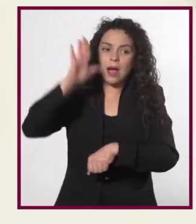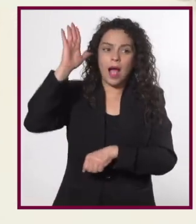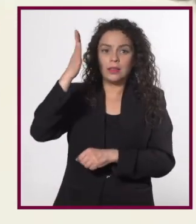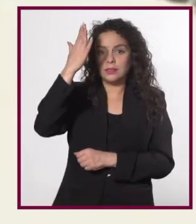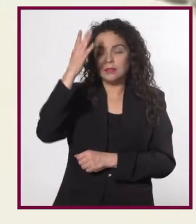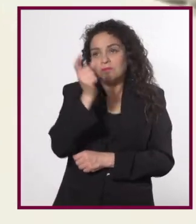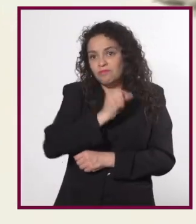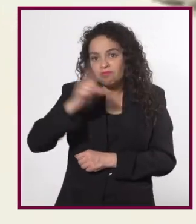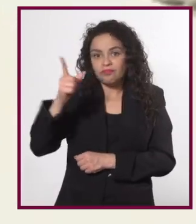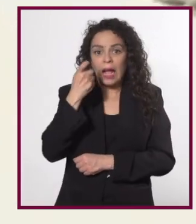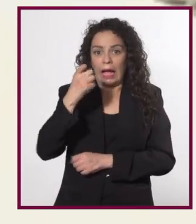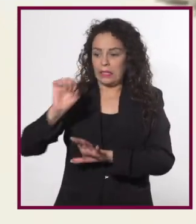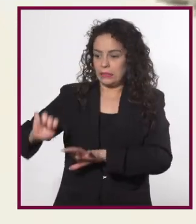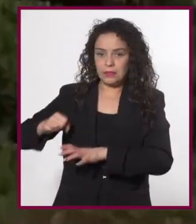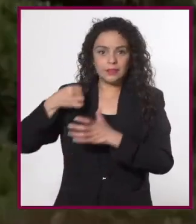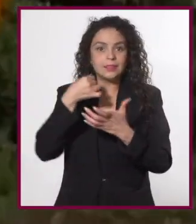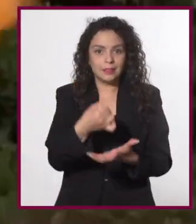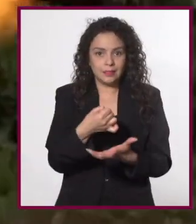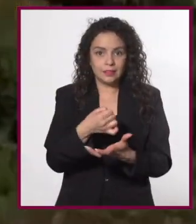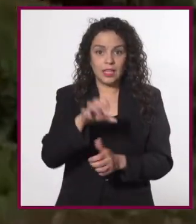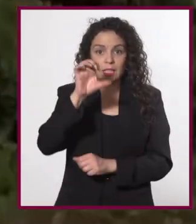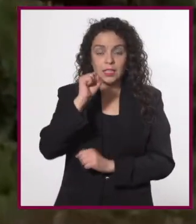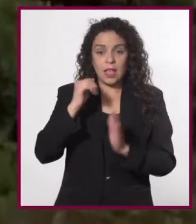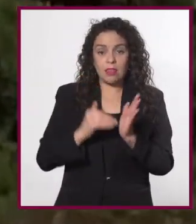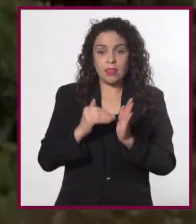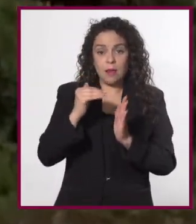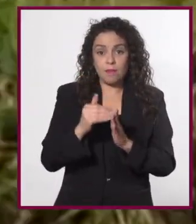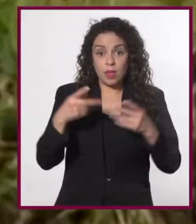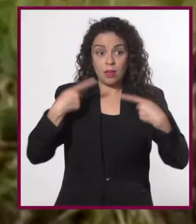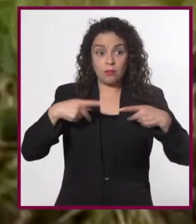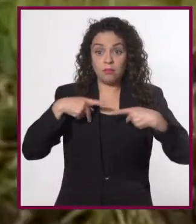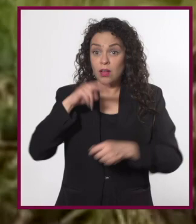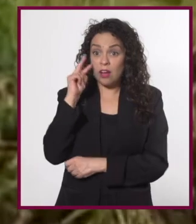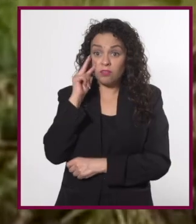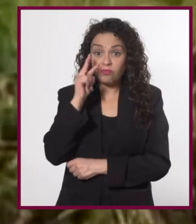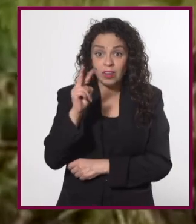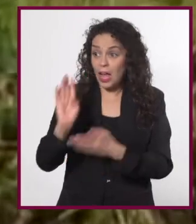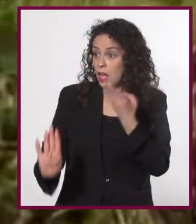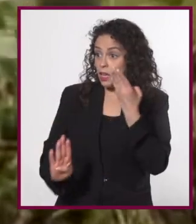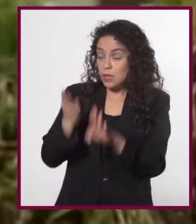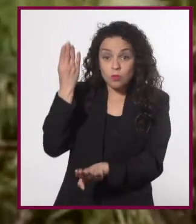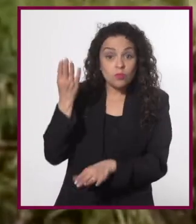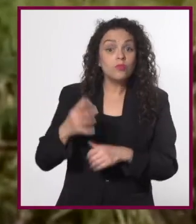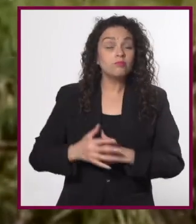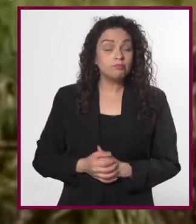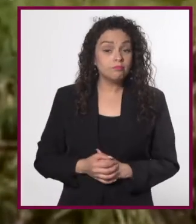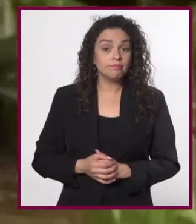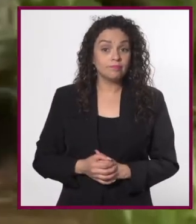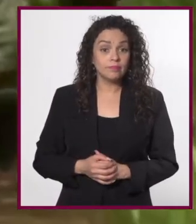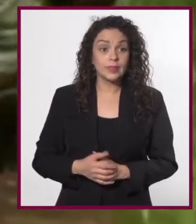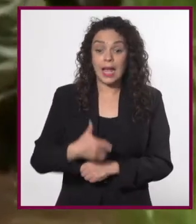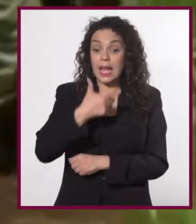exitosos de este tipo de financiamiento, con 60 millones de espectadores en todo el mundo. En inglés se conoce